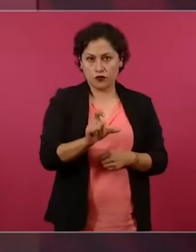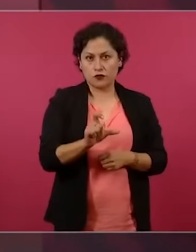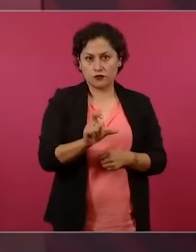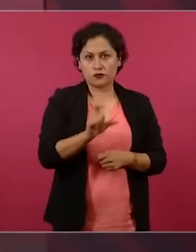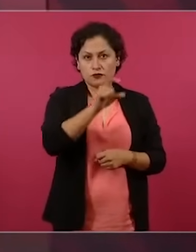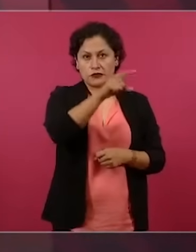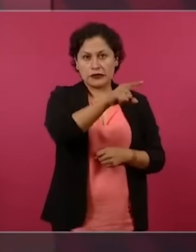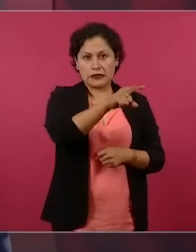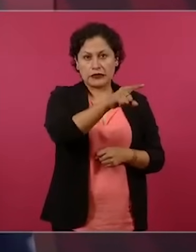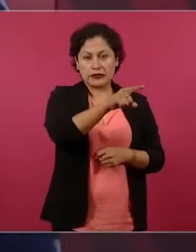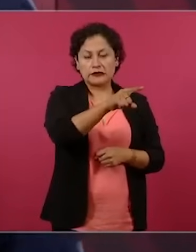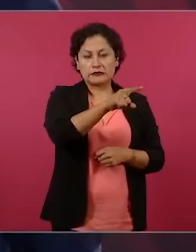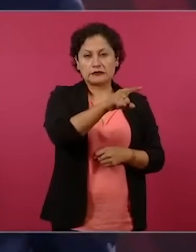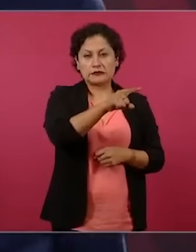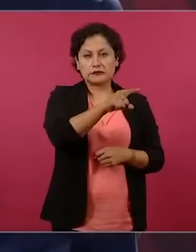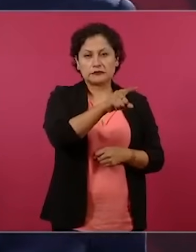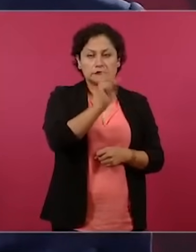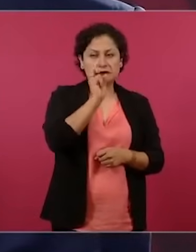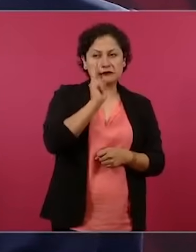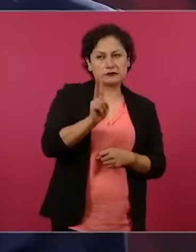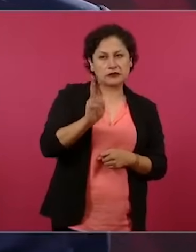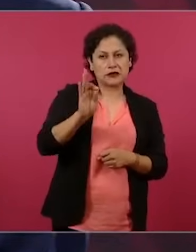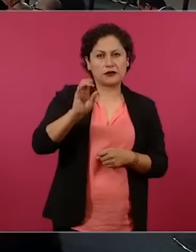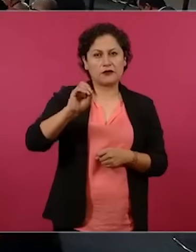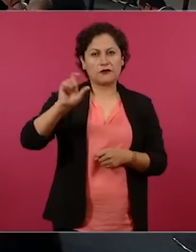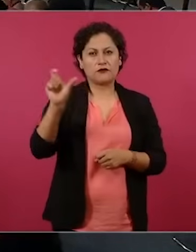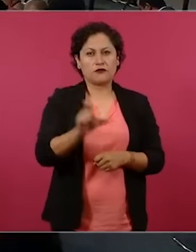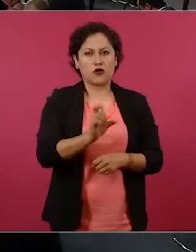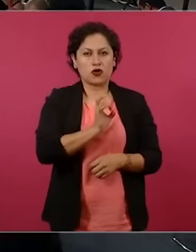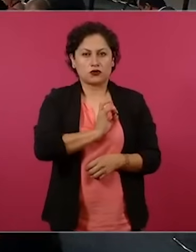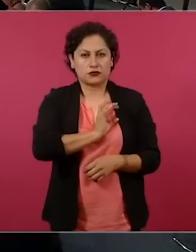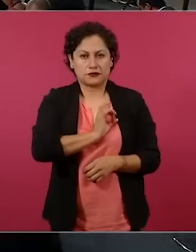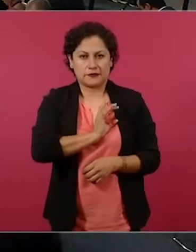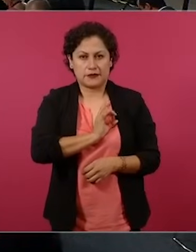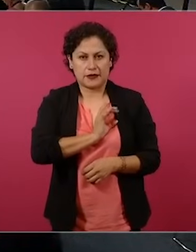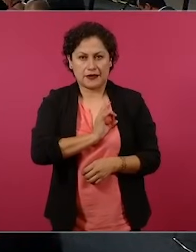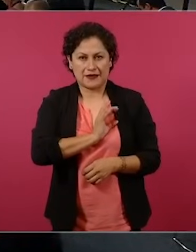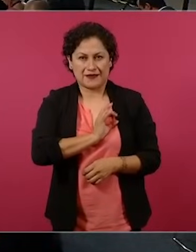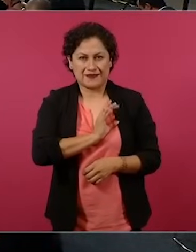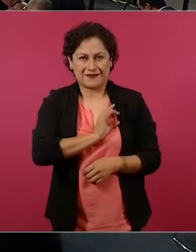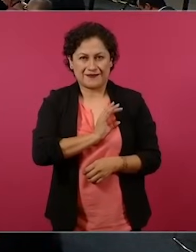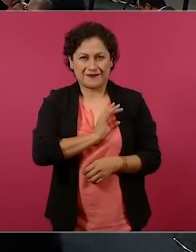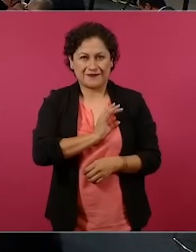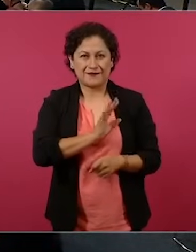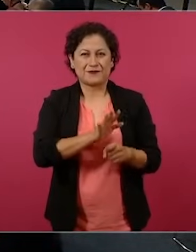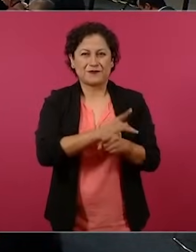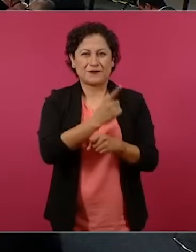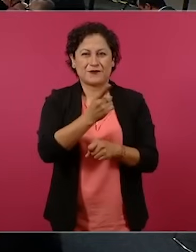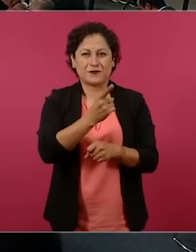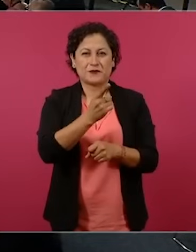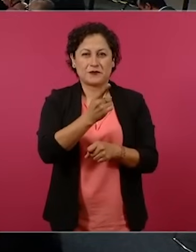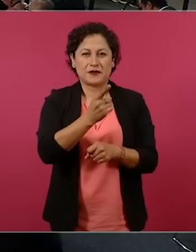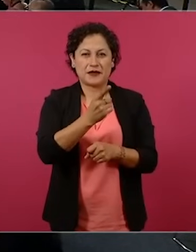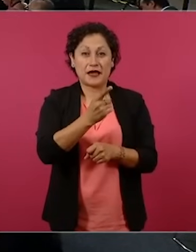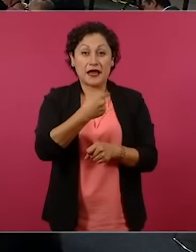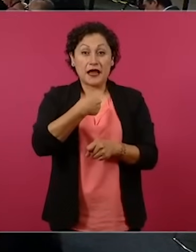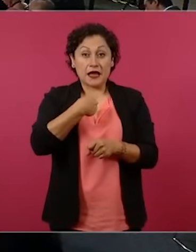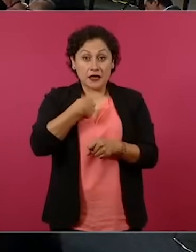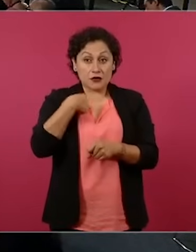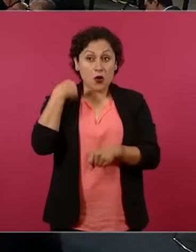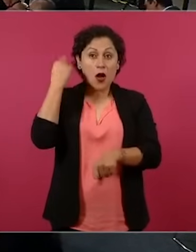tenía miedo de que terminara en la cárcel, cuando yo ni por aquí me pasaba,